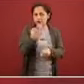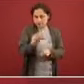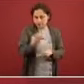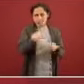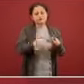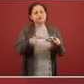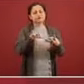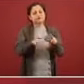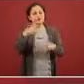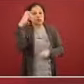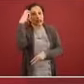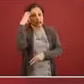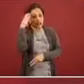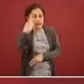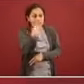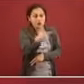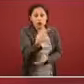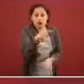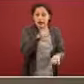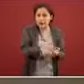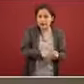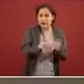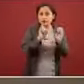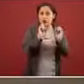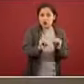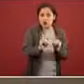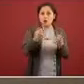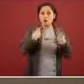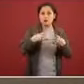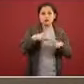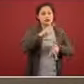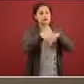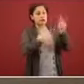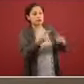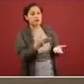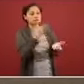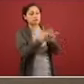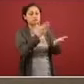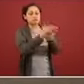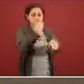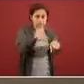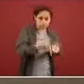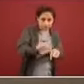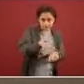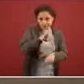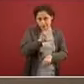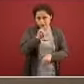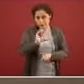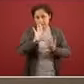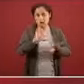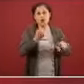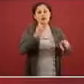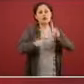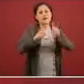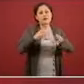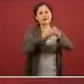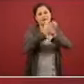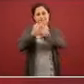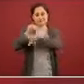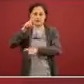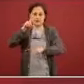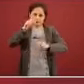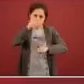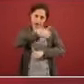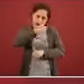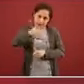de camas o consultas, y esto es información que conocemos por los estados. El martes que tuvimos la